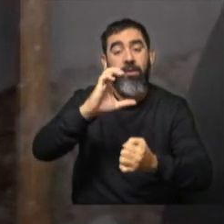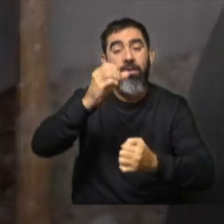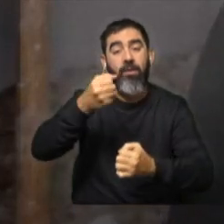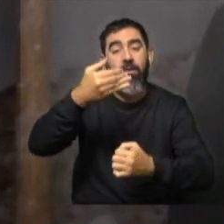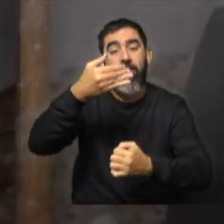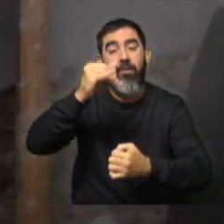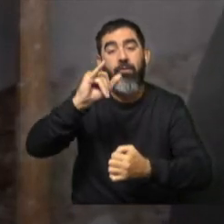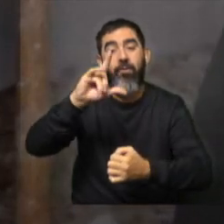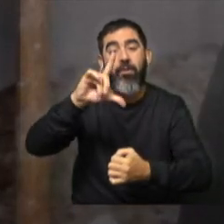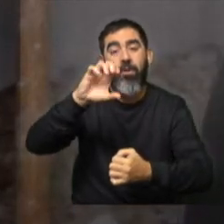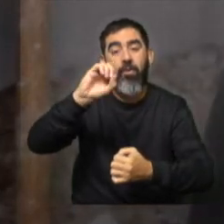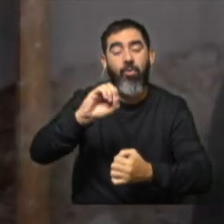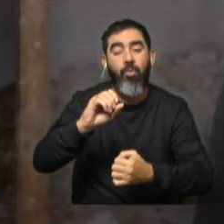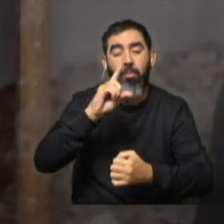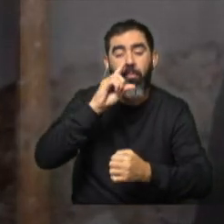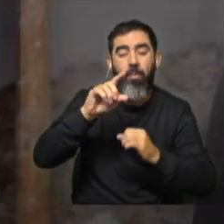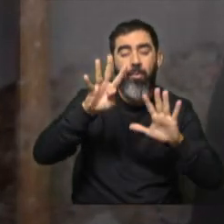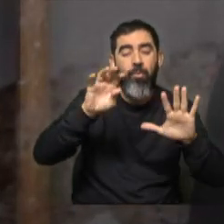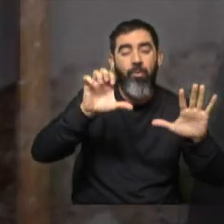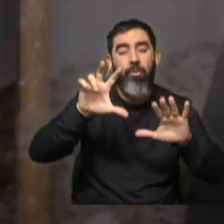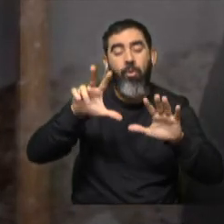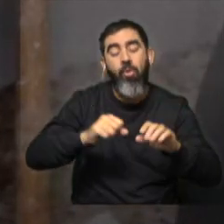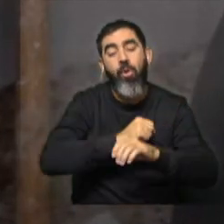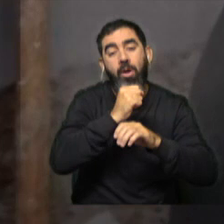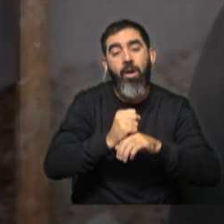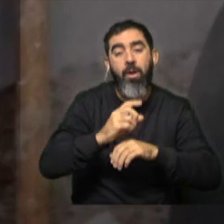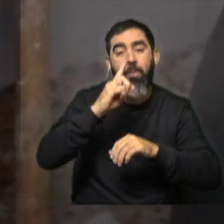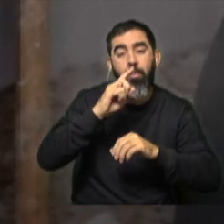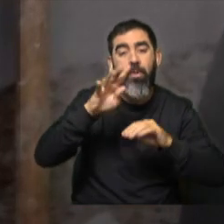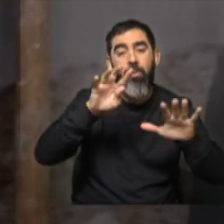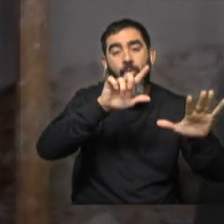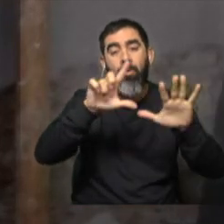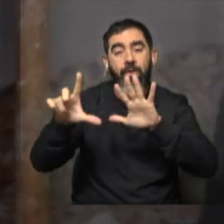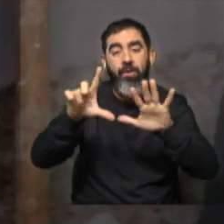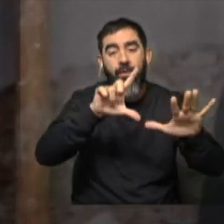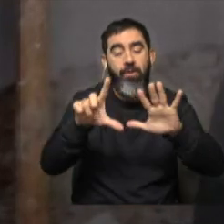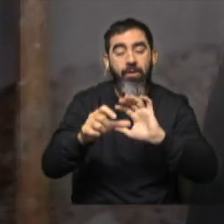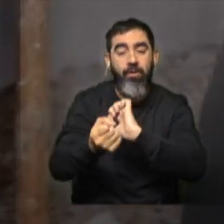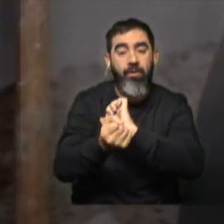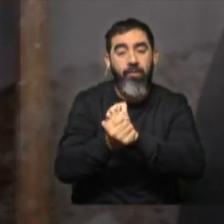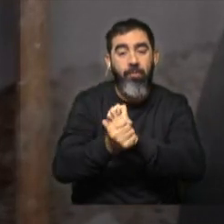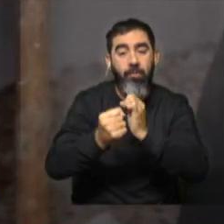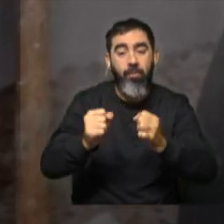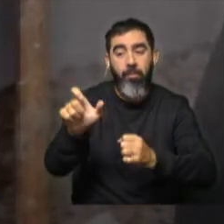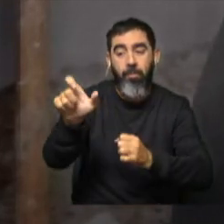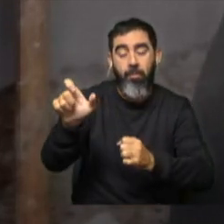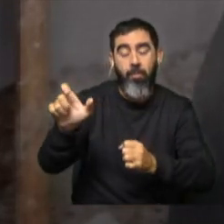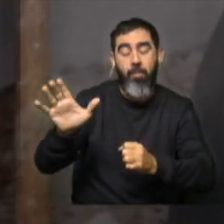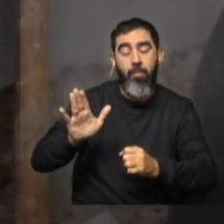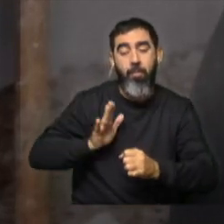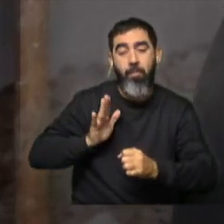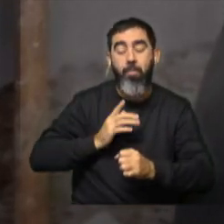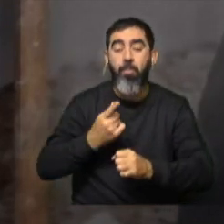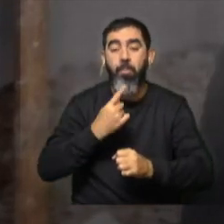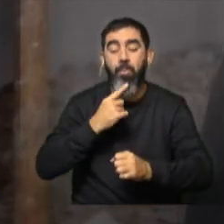que funcionó entre 1968 y 1977 para recluir presas políticas. Más